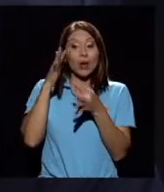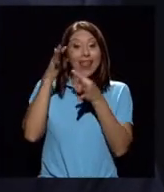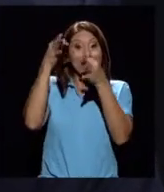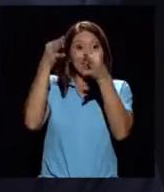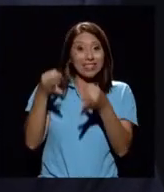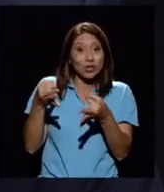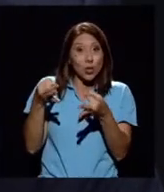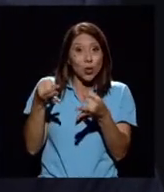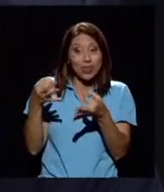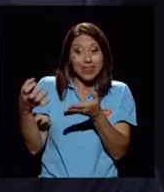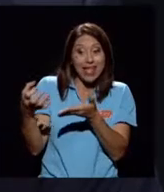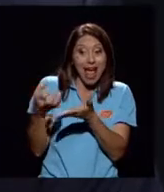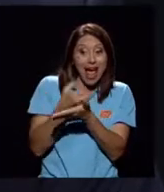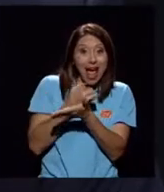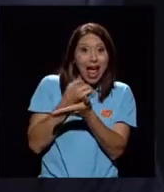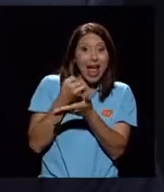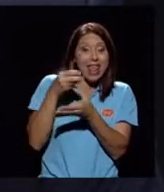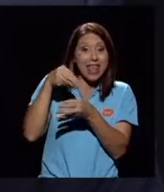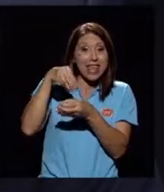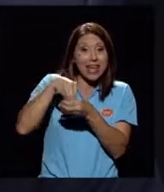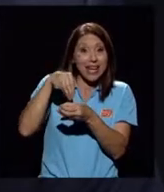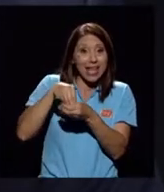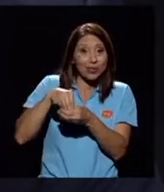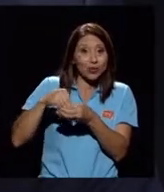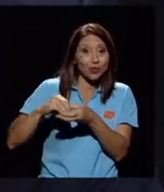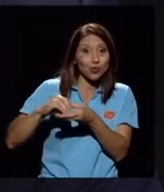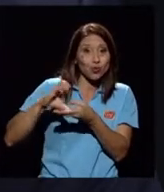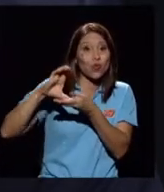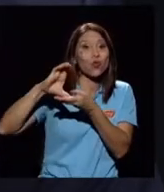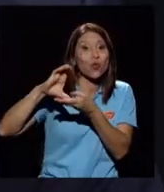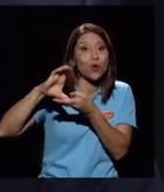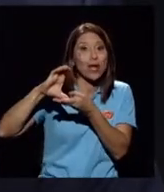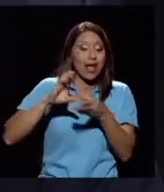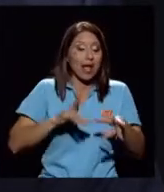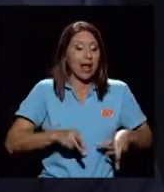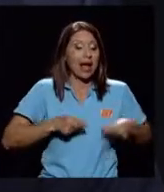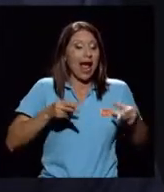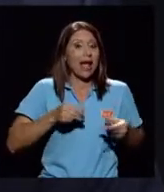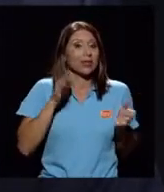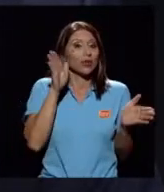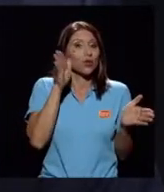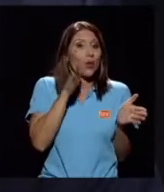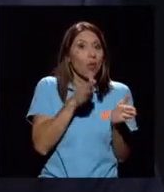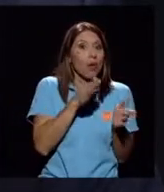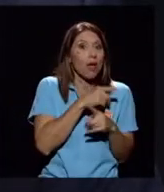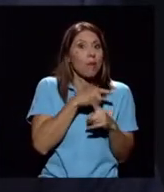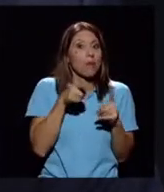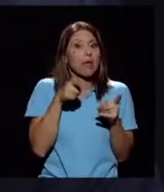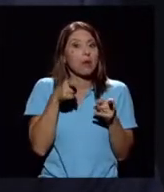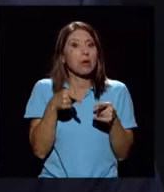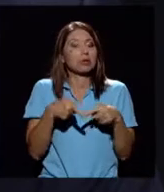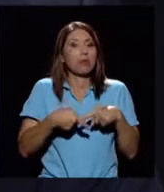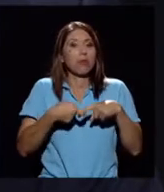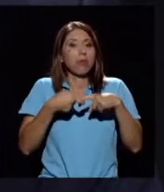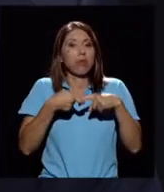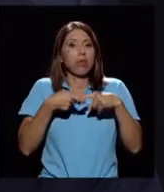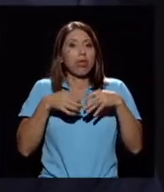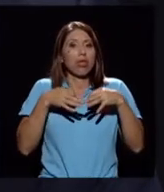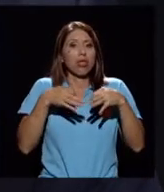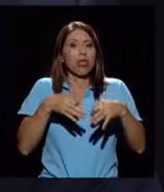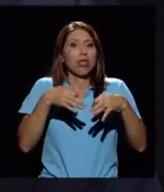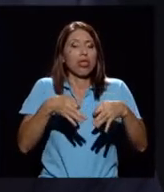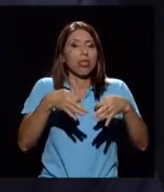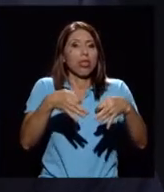de reducción de gastos donde tengan tienen que reducirse la deuda está subiendo y ya vamos por un 45 por ciento del